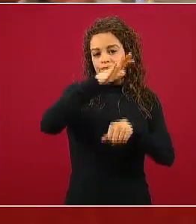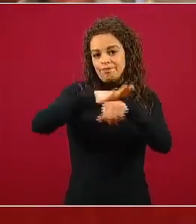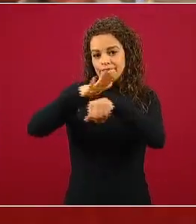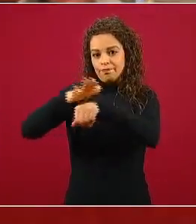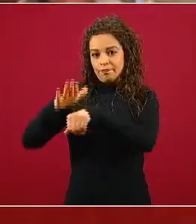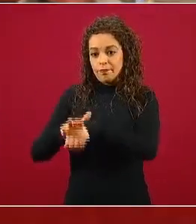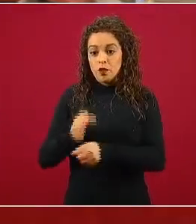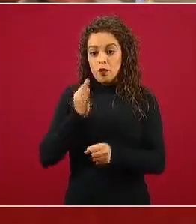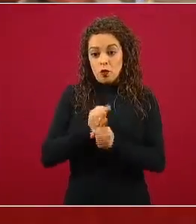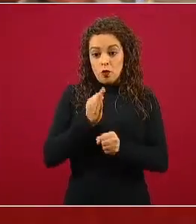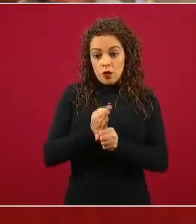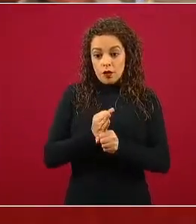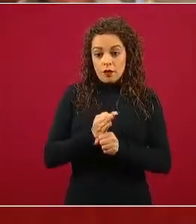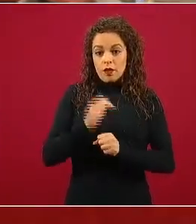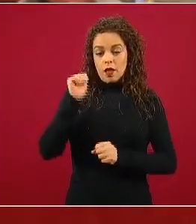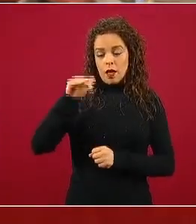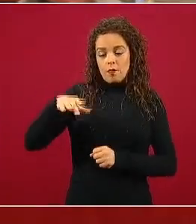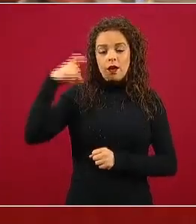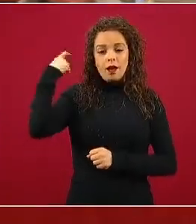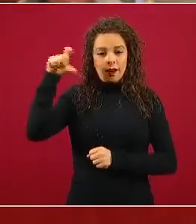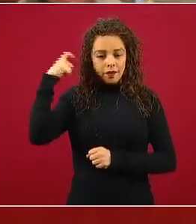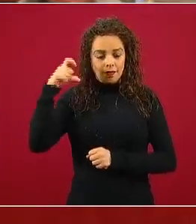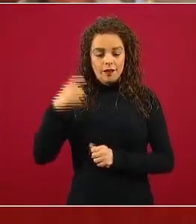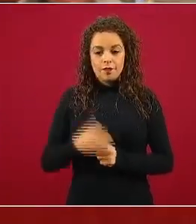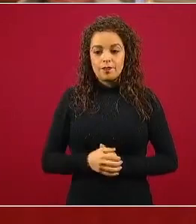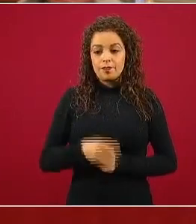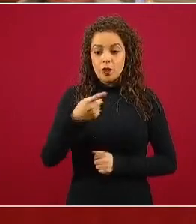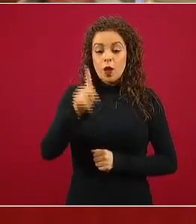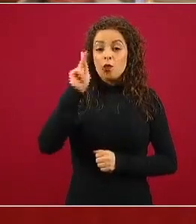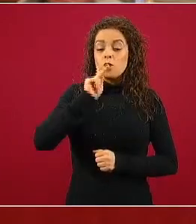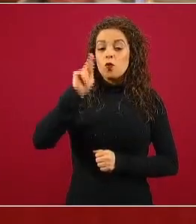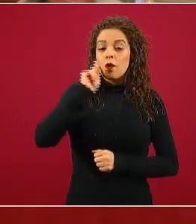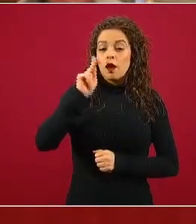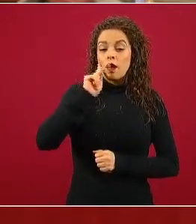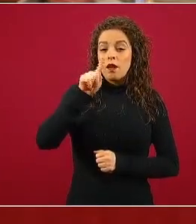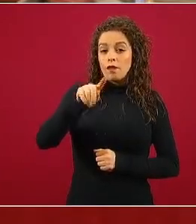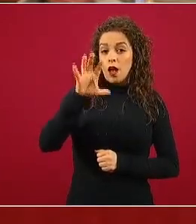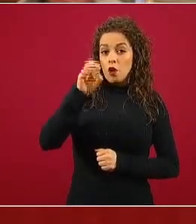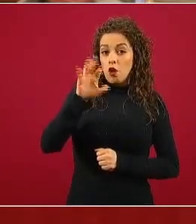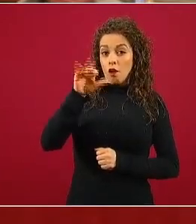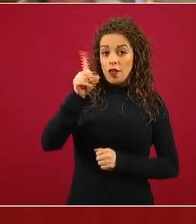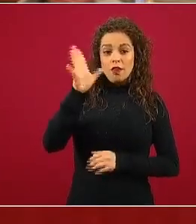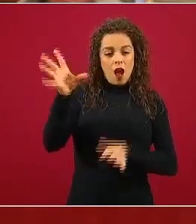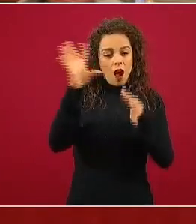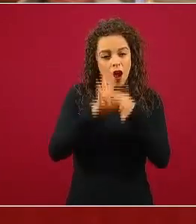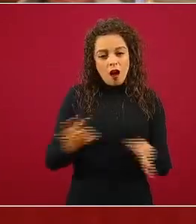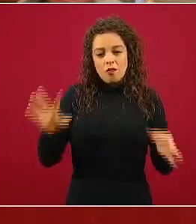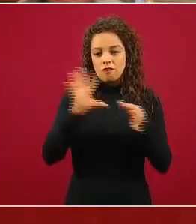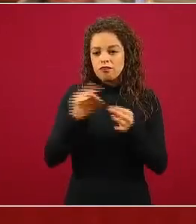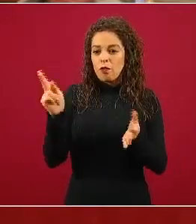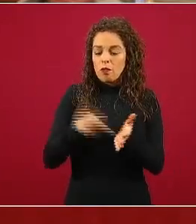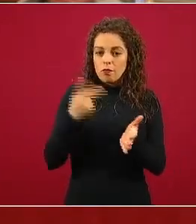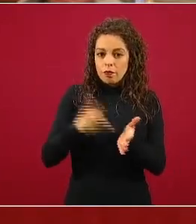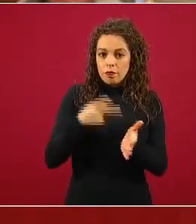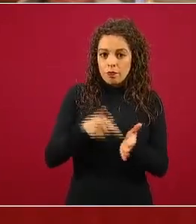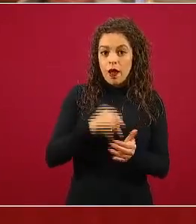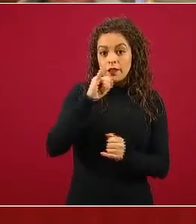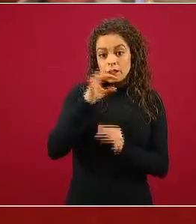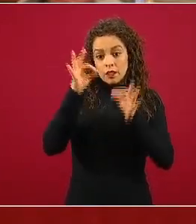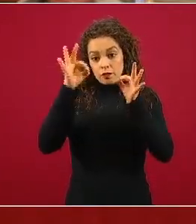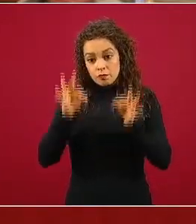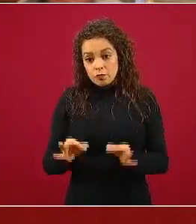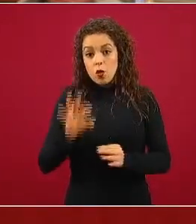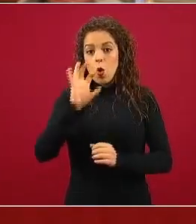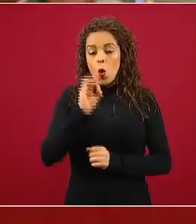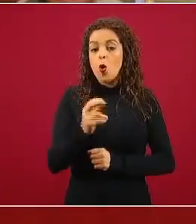AM desde Querétaro. En el caso de las pruebas COVID, que ya nos ha explicado infinidad de veces de la poca efectividad o el no uso que debería